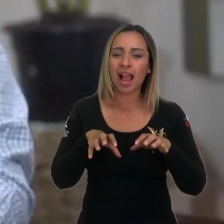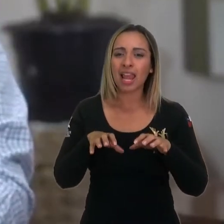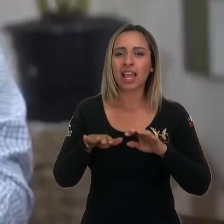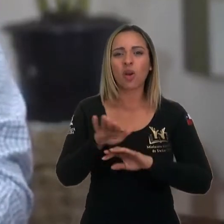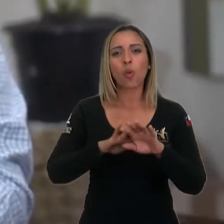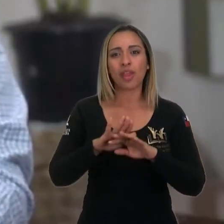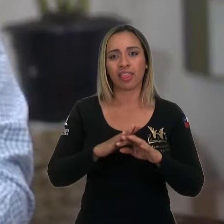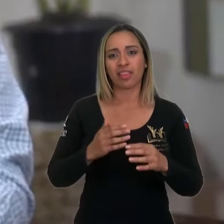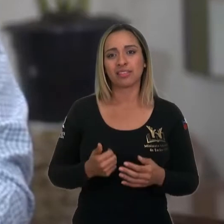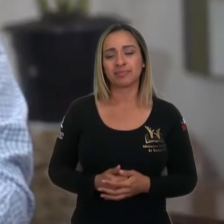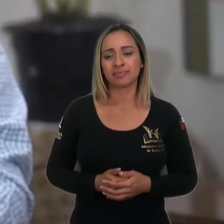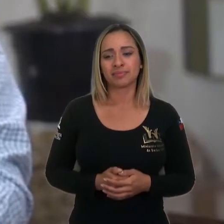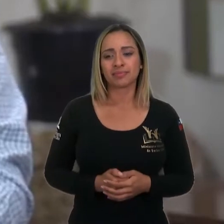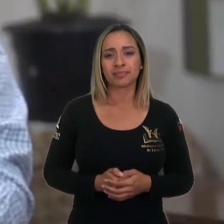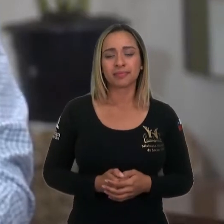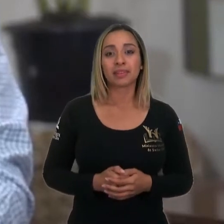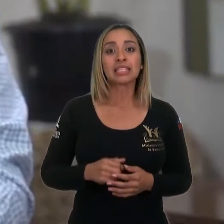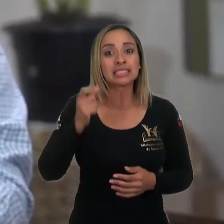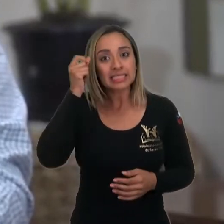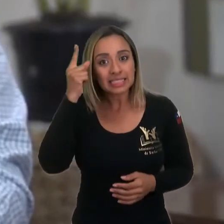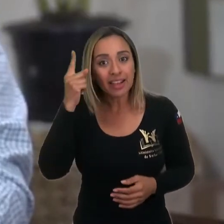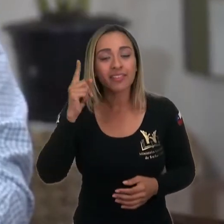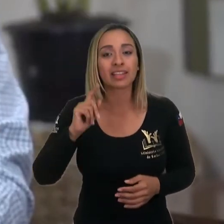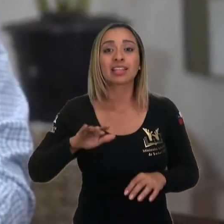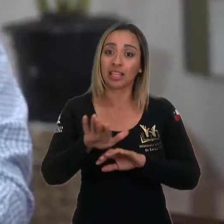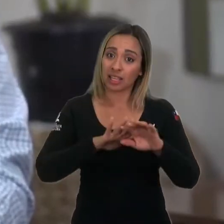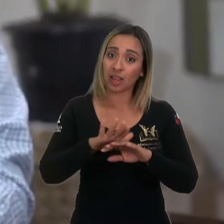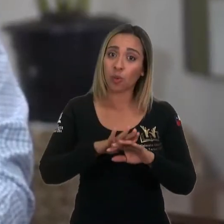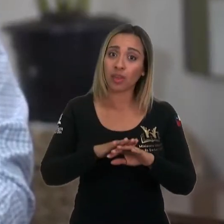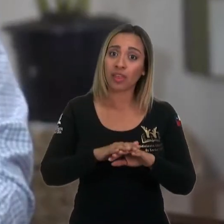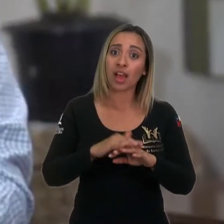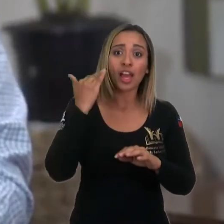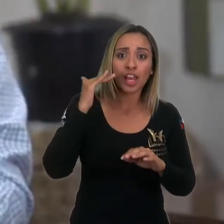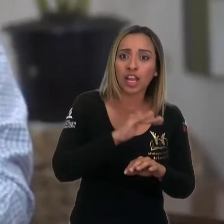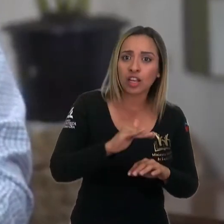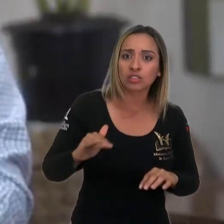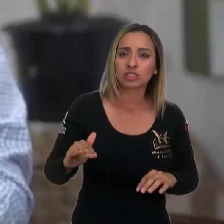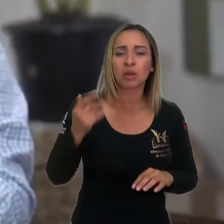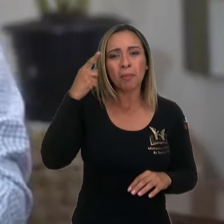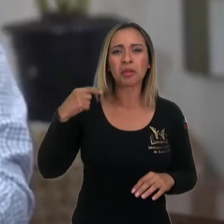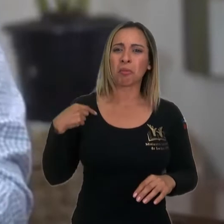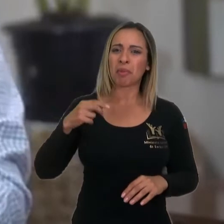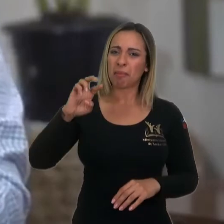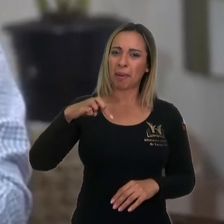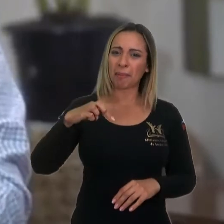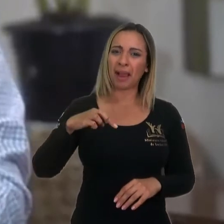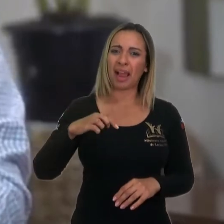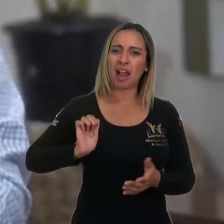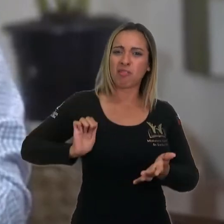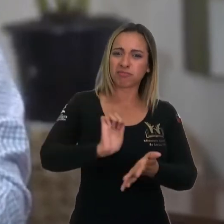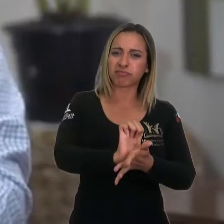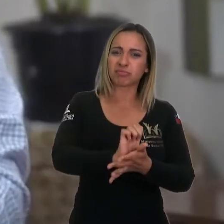instintivamente saben que tienen que proteger a la cría, pero mi padre, un ser humano racional, hizo lo que hizo